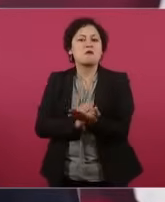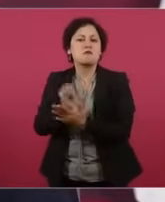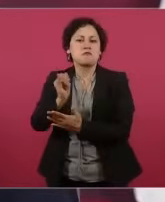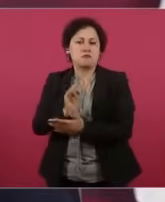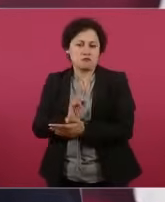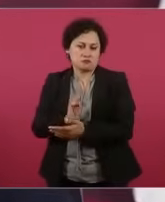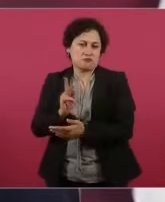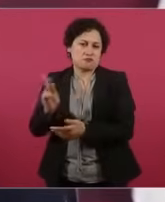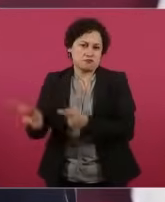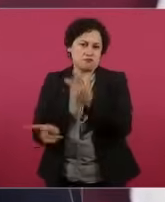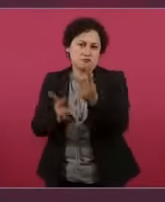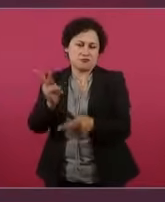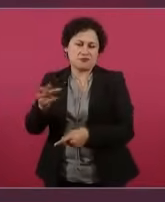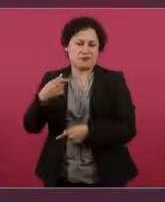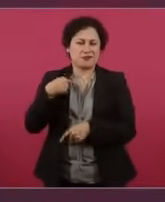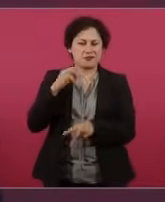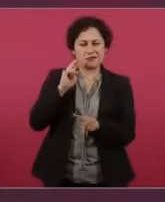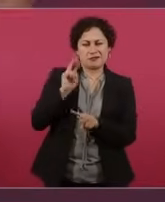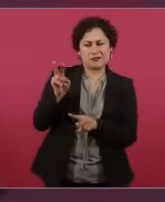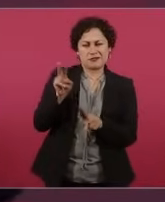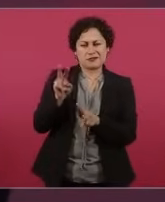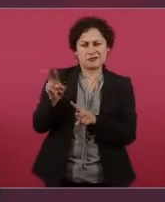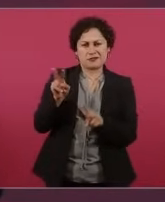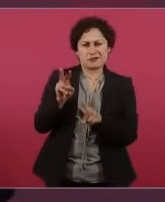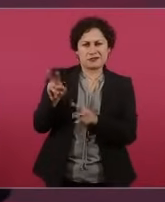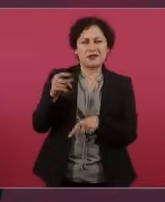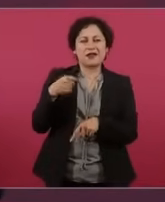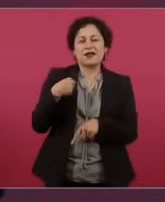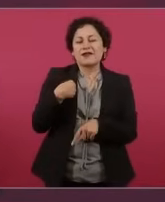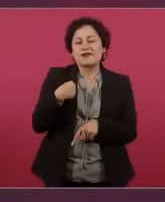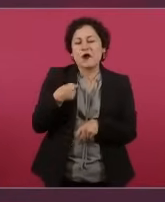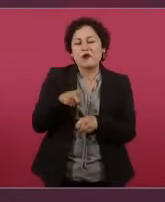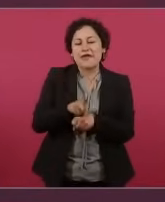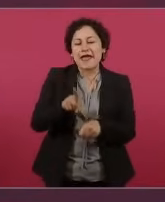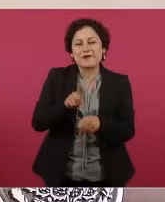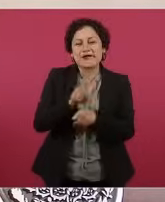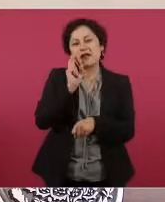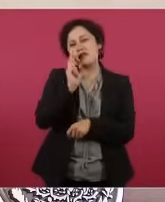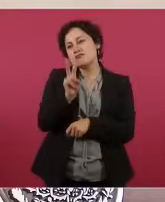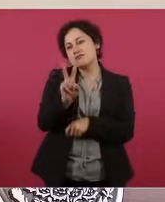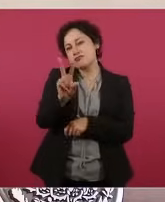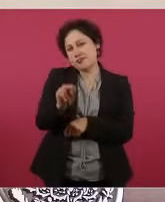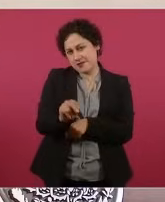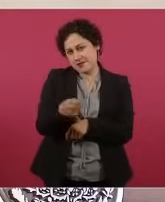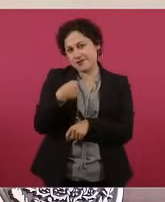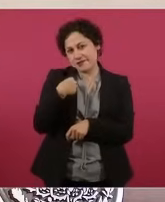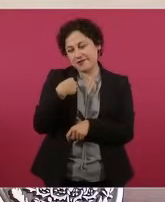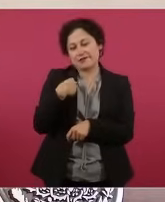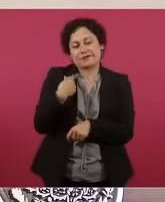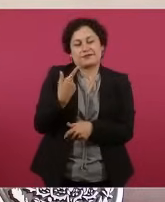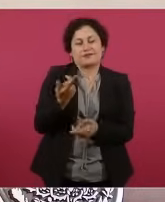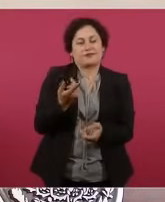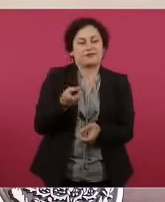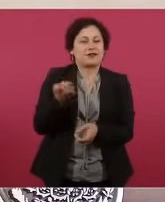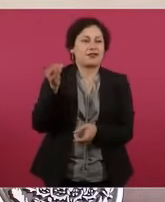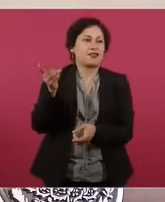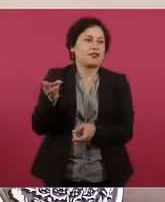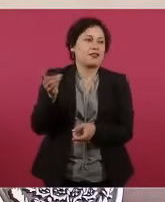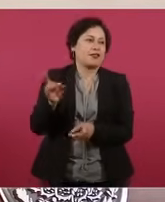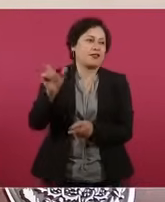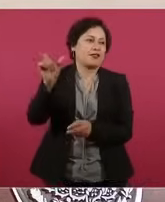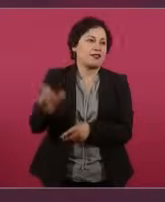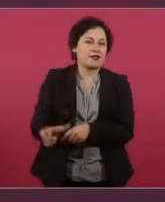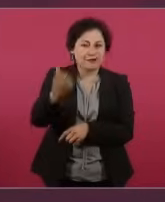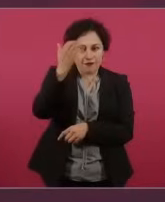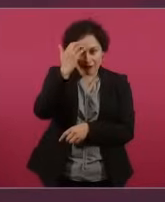cuando, que tampoco hace falta verlo diario, ¿no? Son muy predecibles. Entonces uno